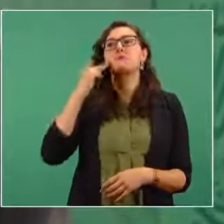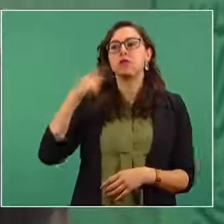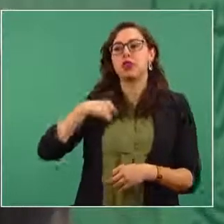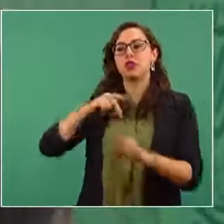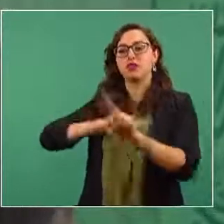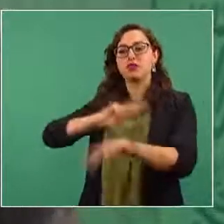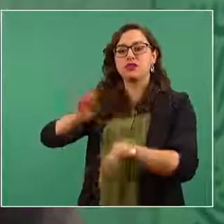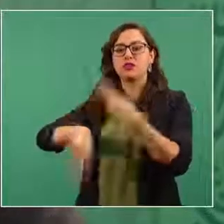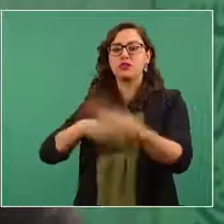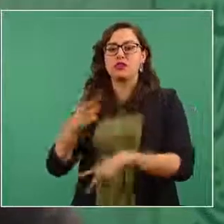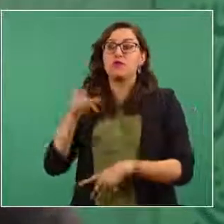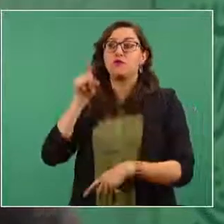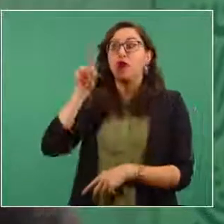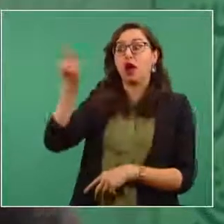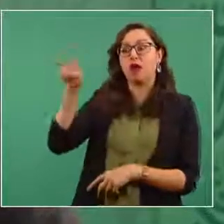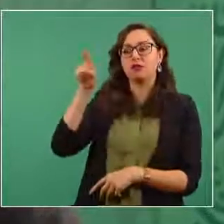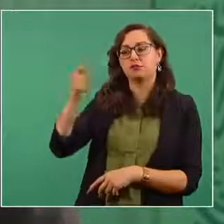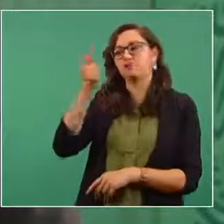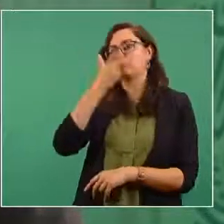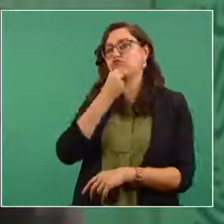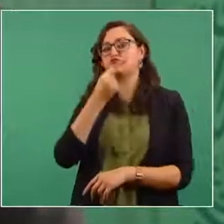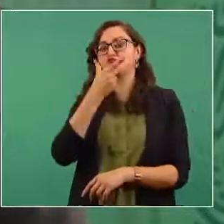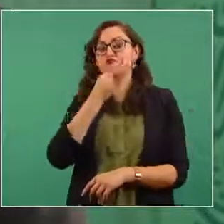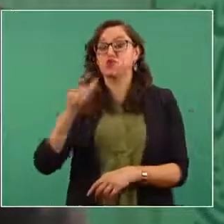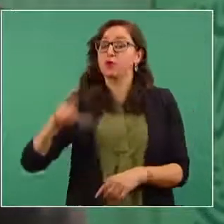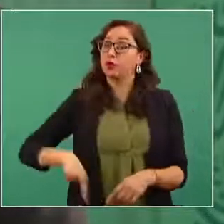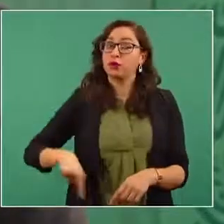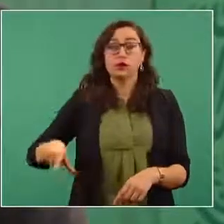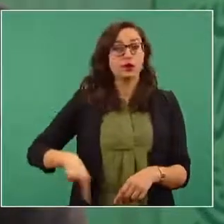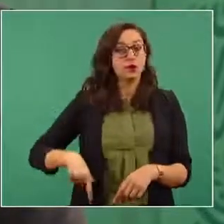y había un gobernador,